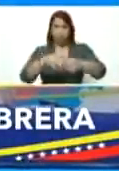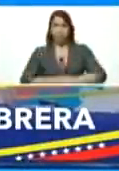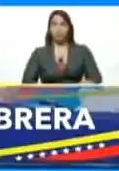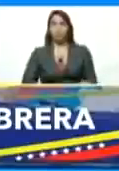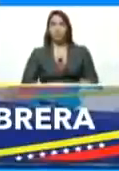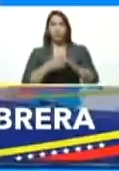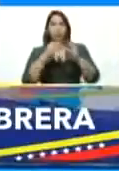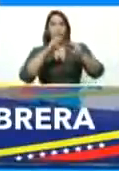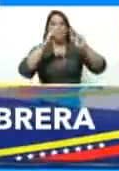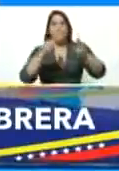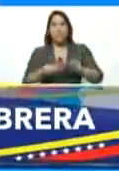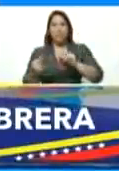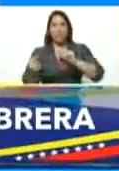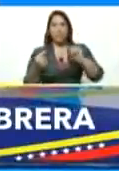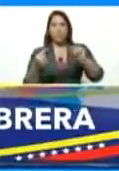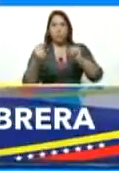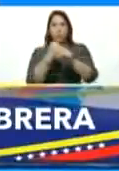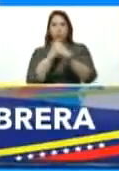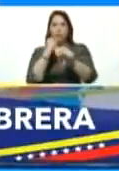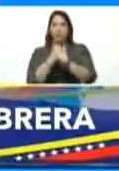todas las mesas de trabajo